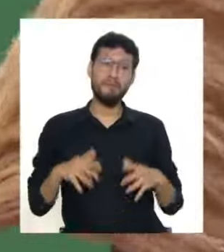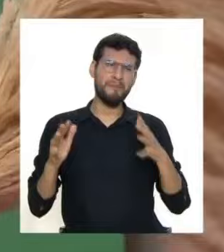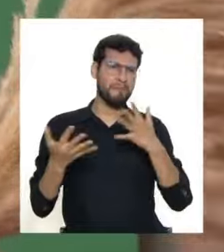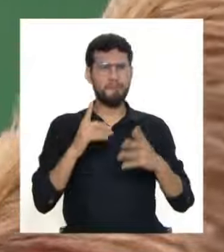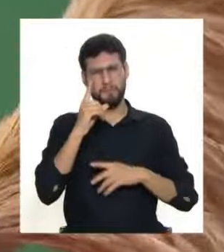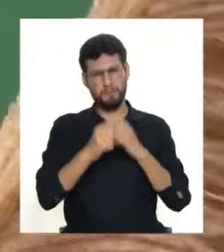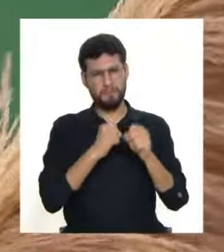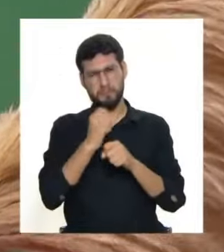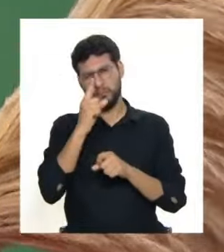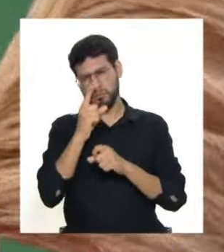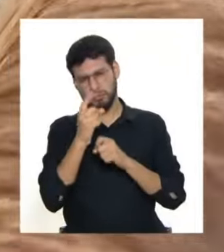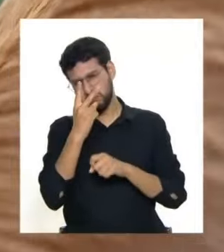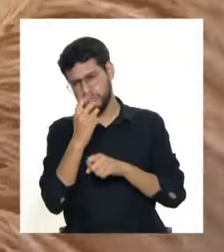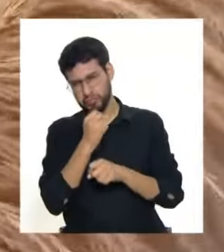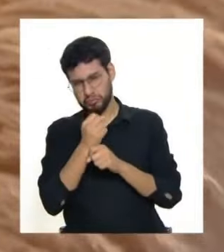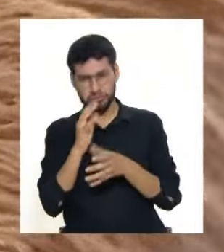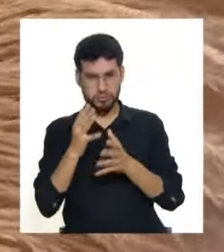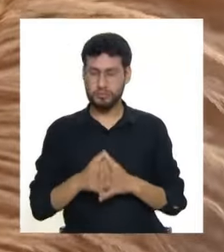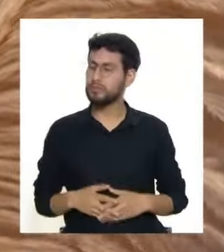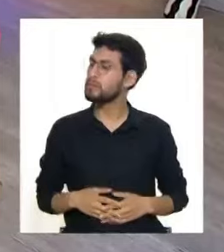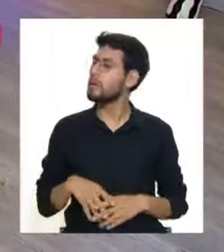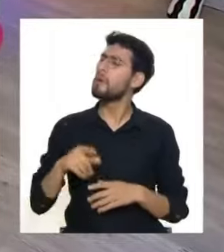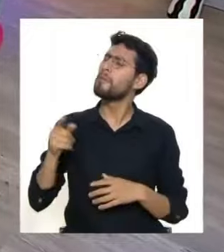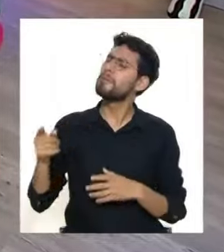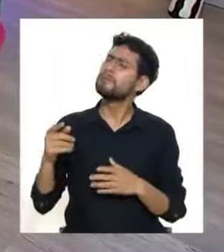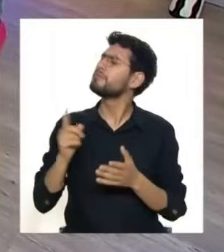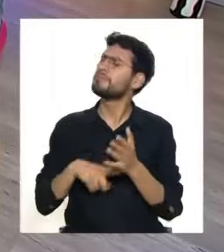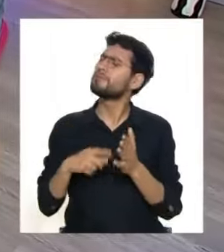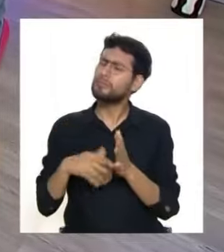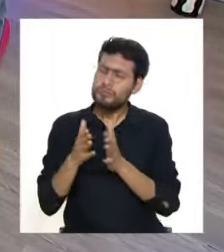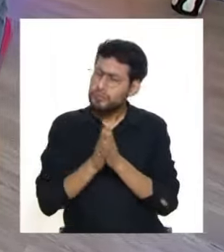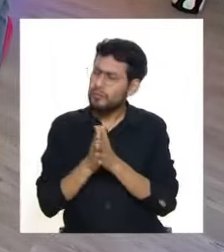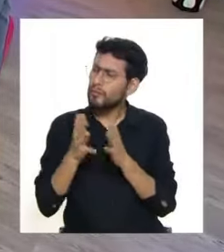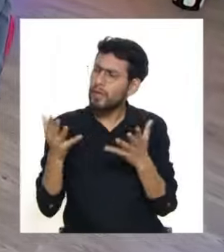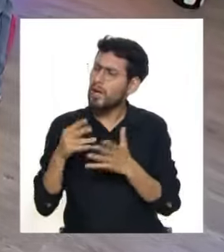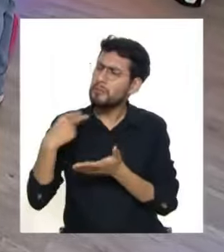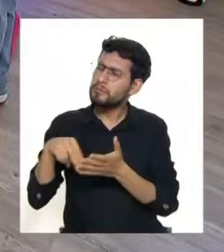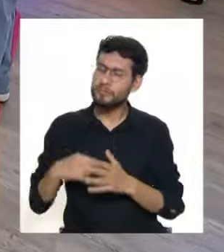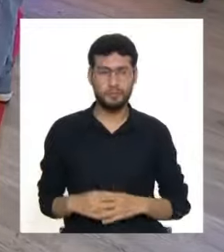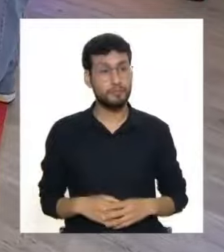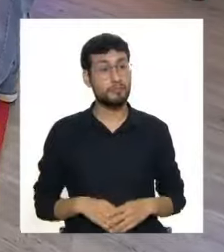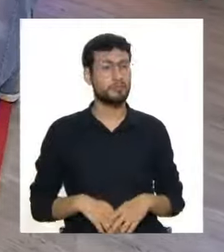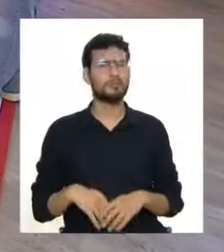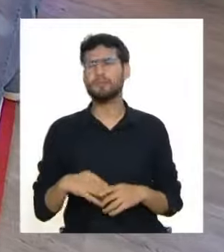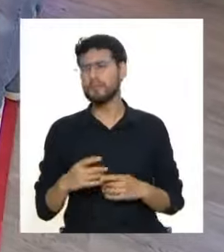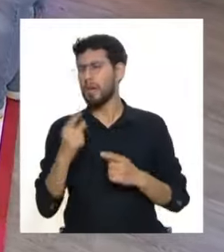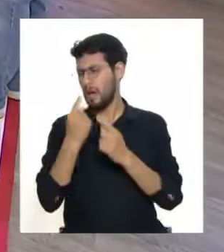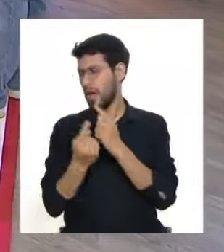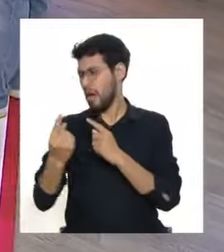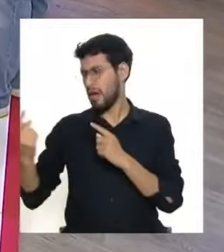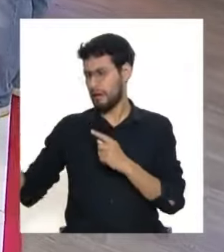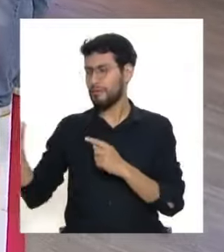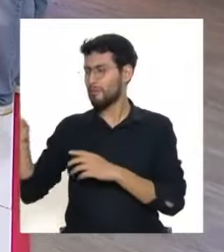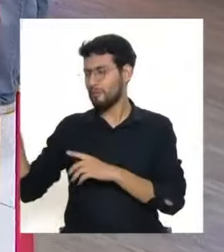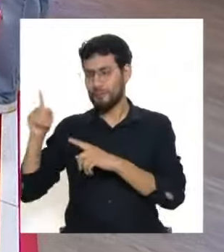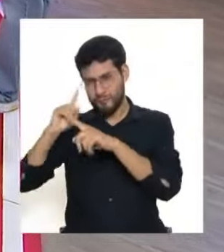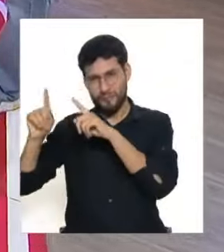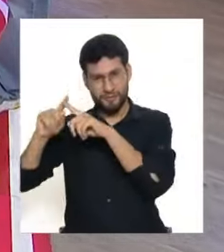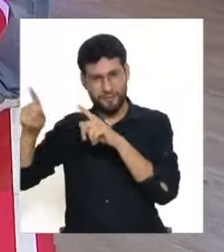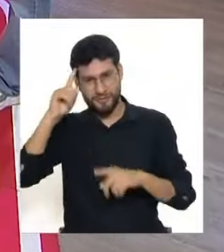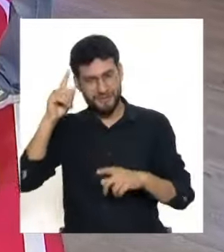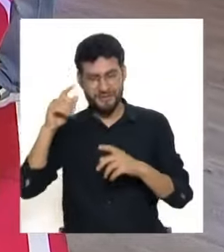menos un año y medio, 2 años. Okay. ¿Y qué los motivó a hacer estas danzas? Creo que cada uno tiene un punto diferente,